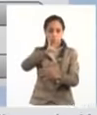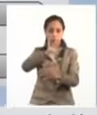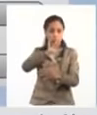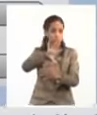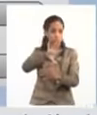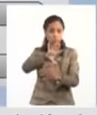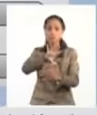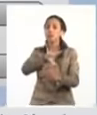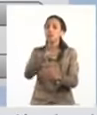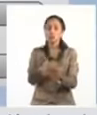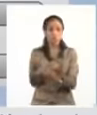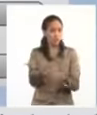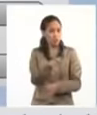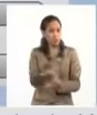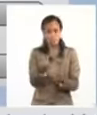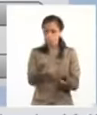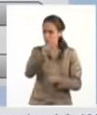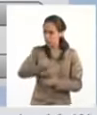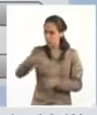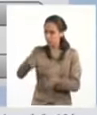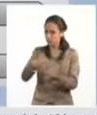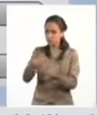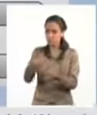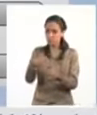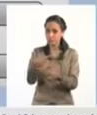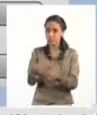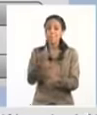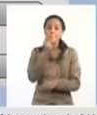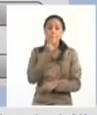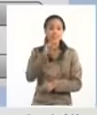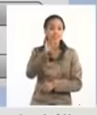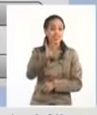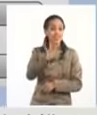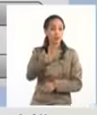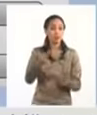pandemia y ya más de